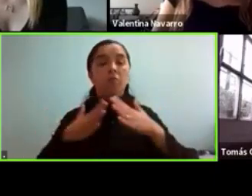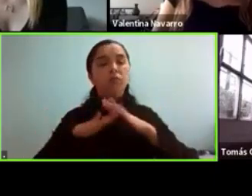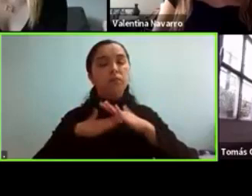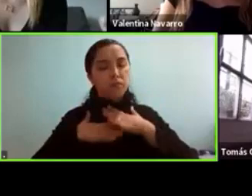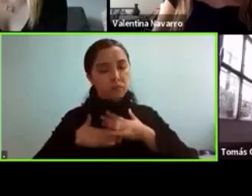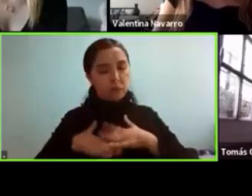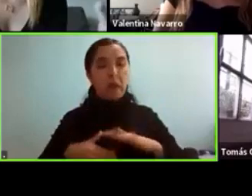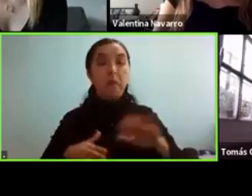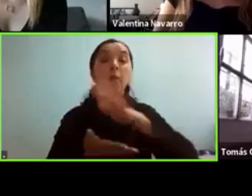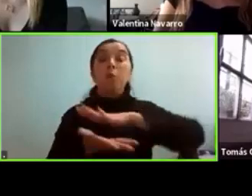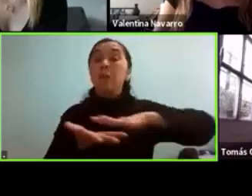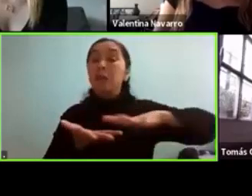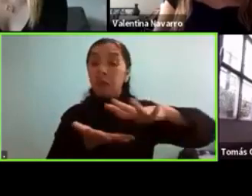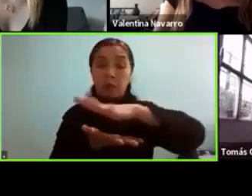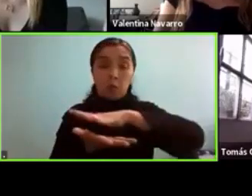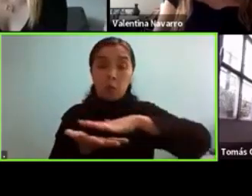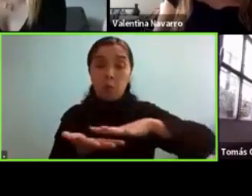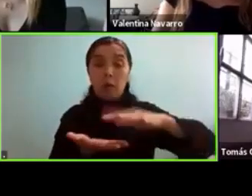y